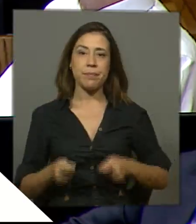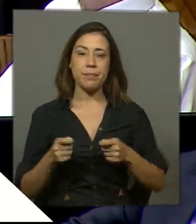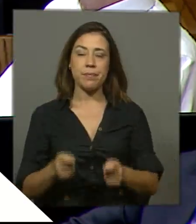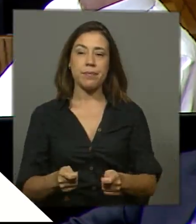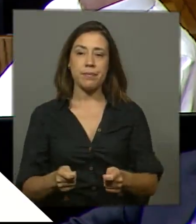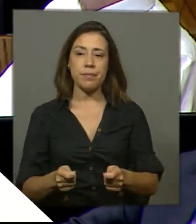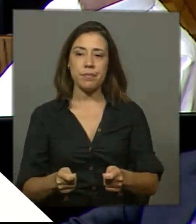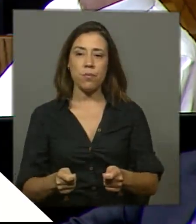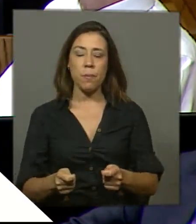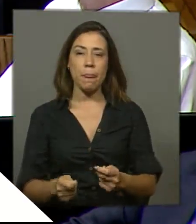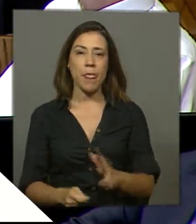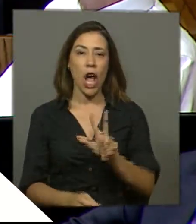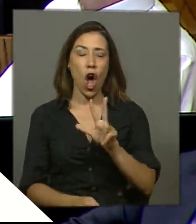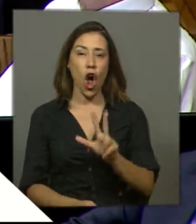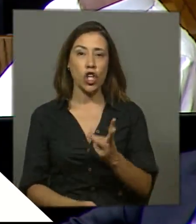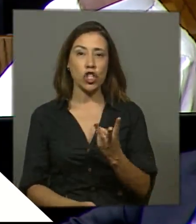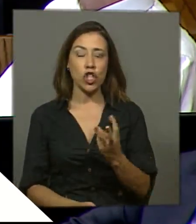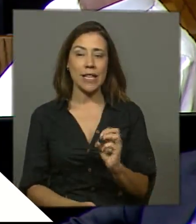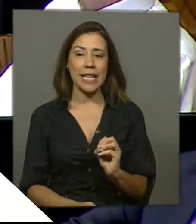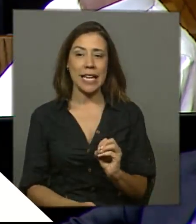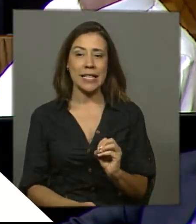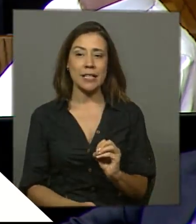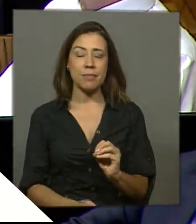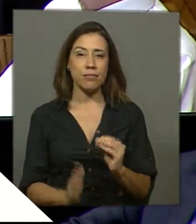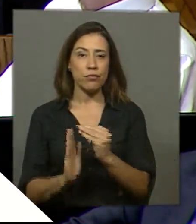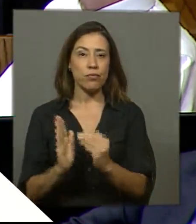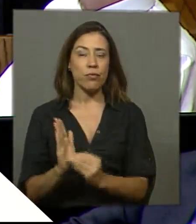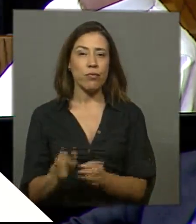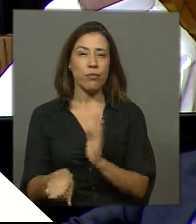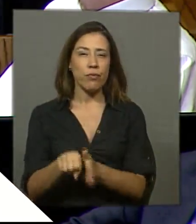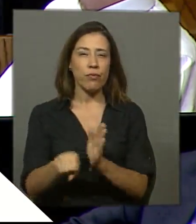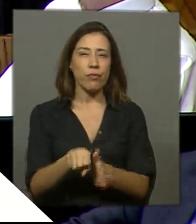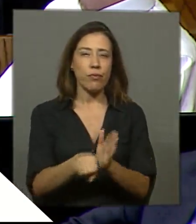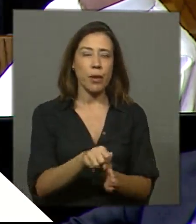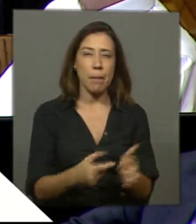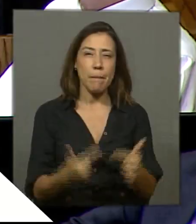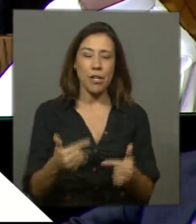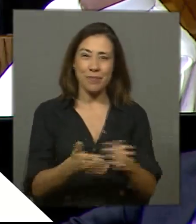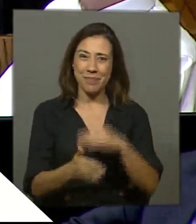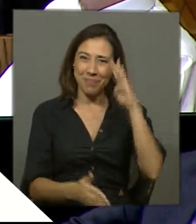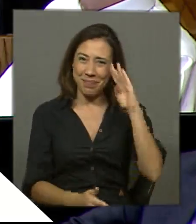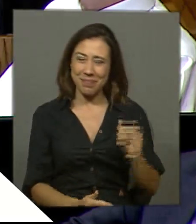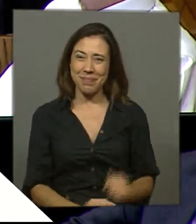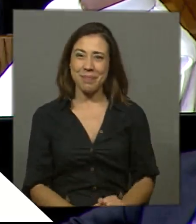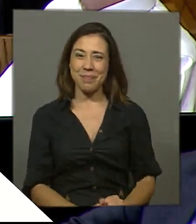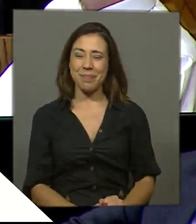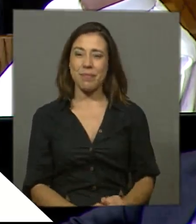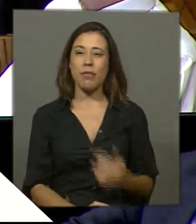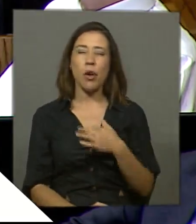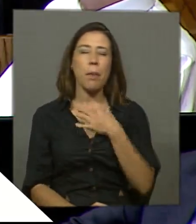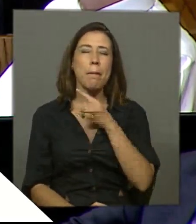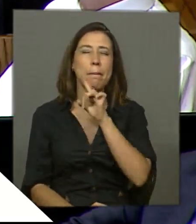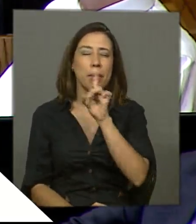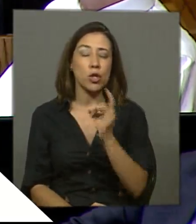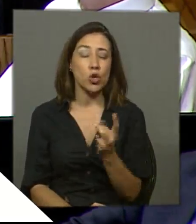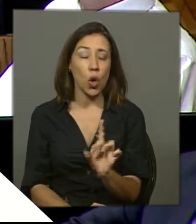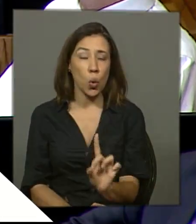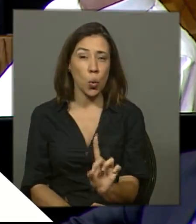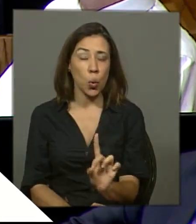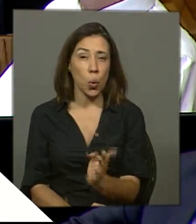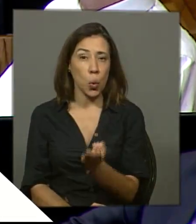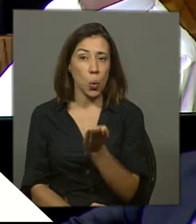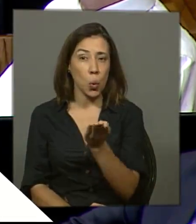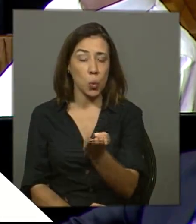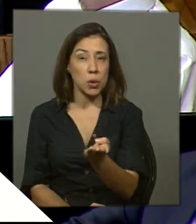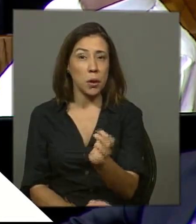entregado 830 calificaciones de exonerados políticos ministro yo le quiero preguntar solo una cosa si usted